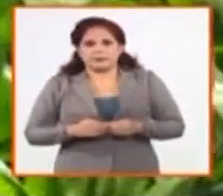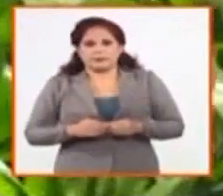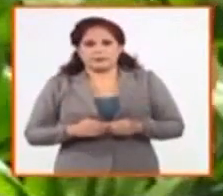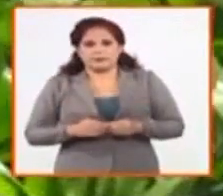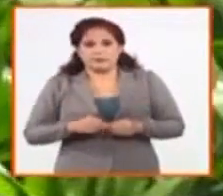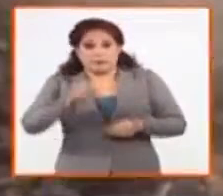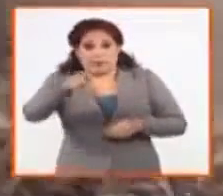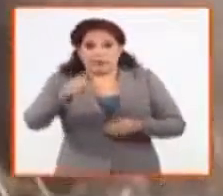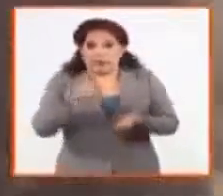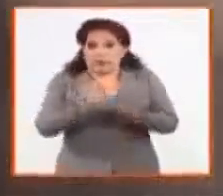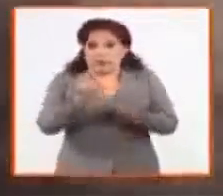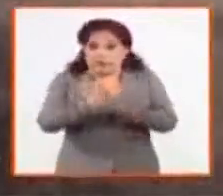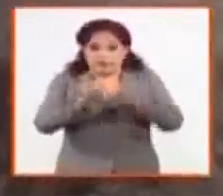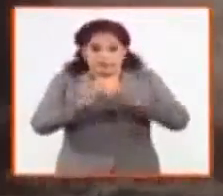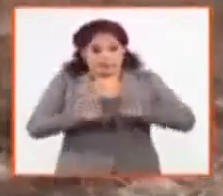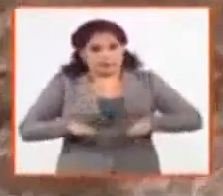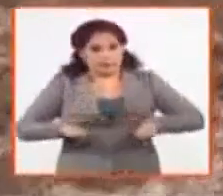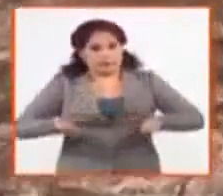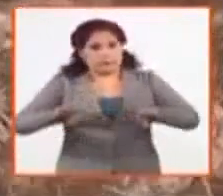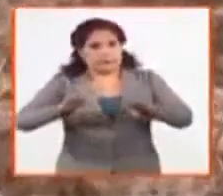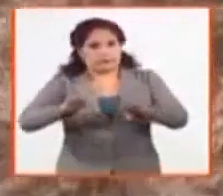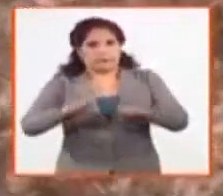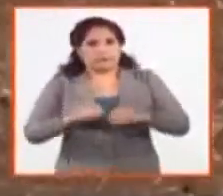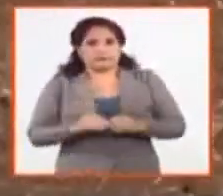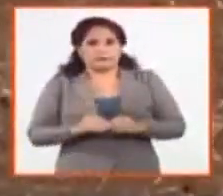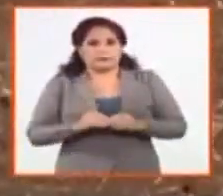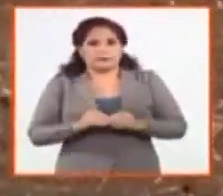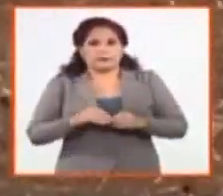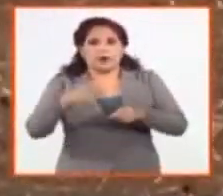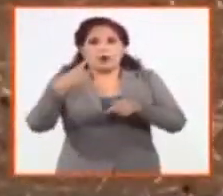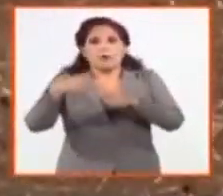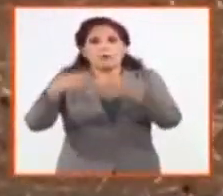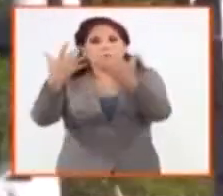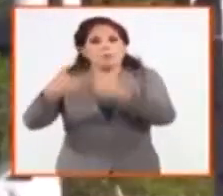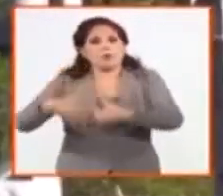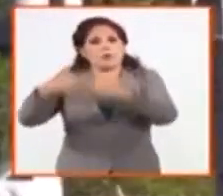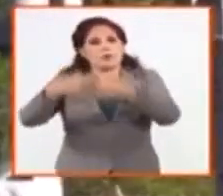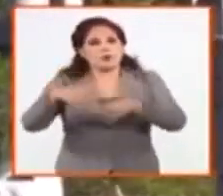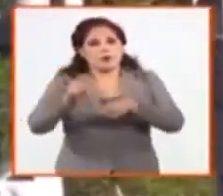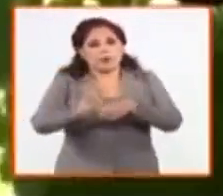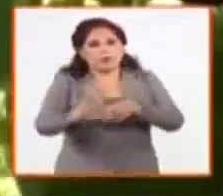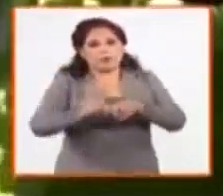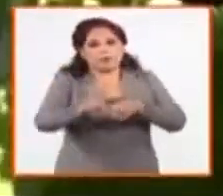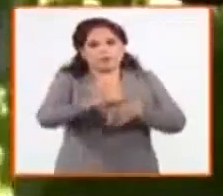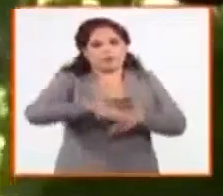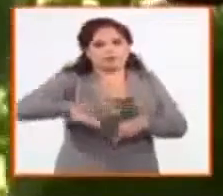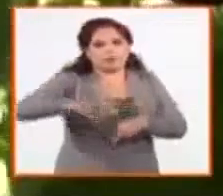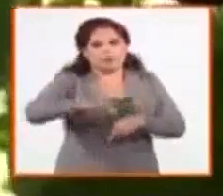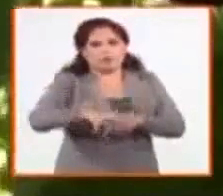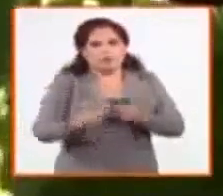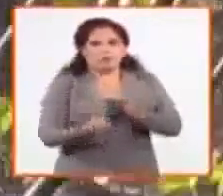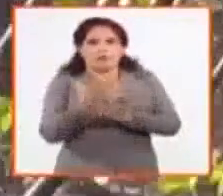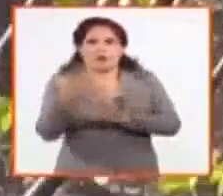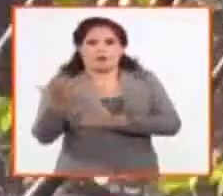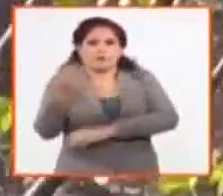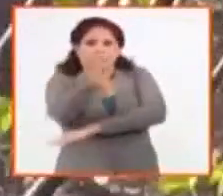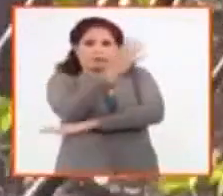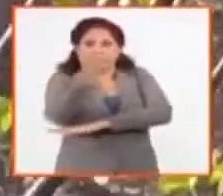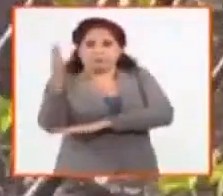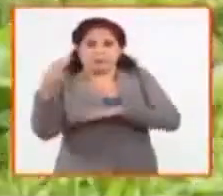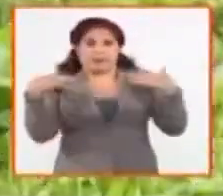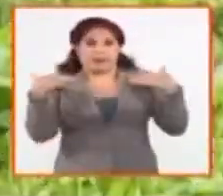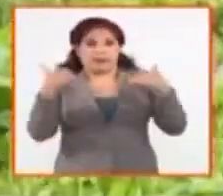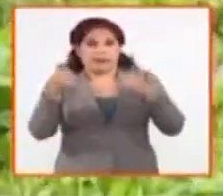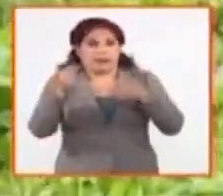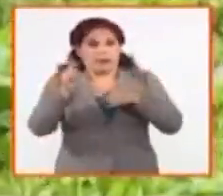Este miércoles en la Mesa Redonda, polos productivos, agropecuarios y forestales. Directivos del Ministerio de la